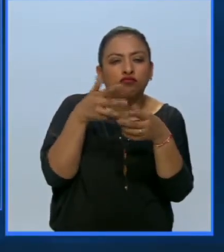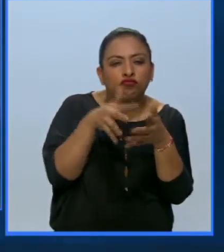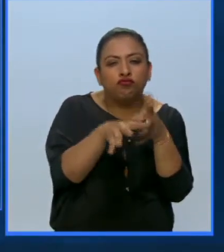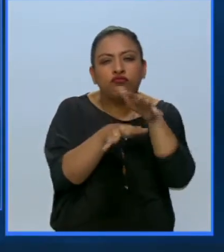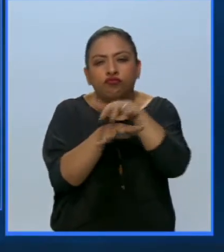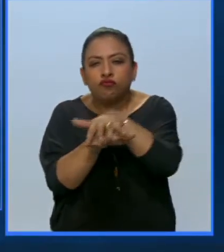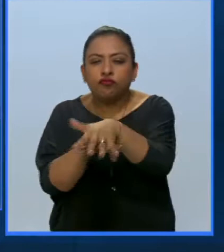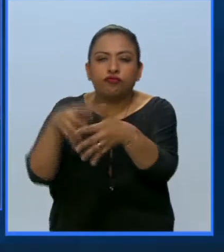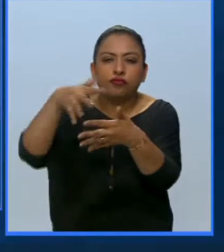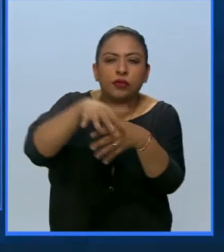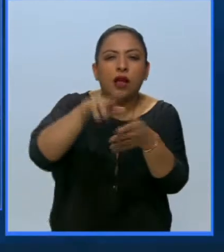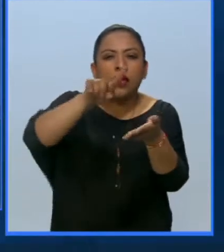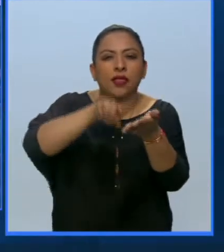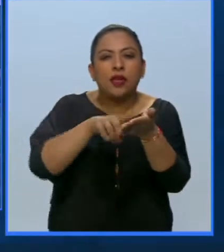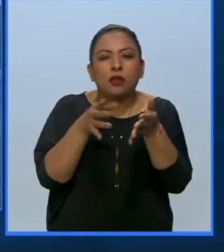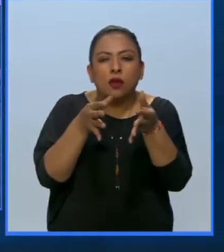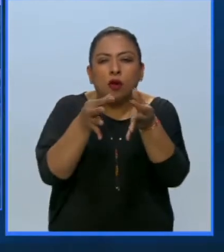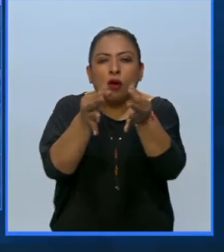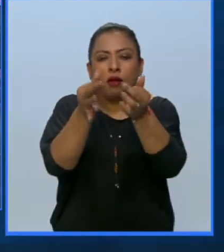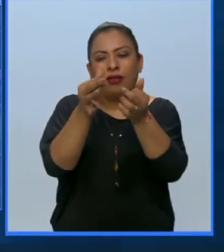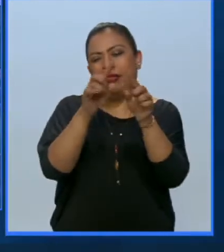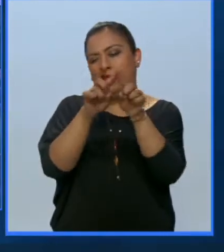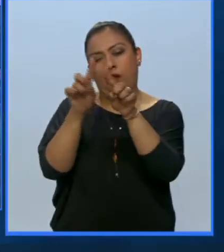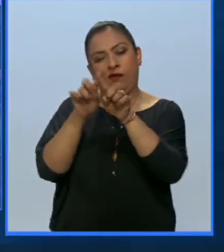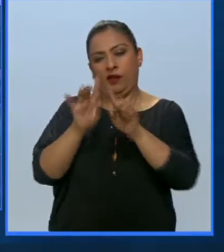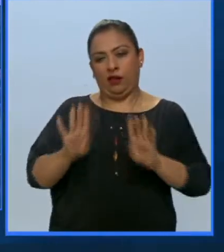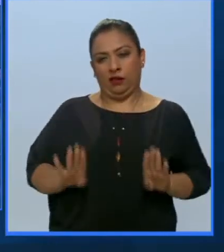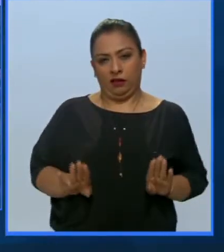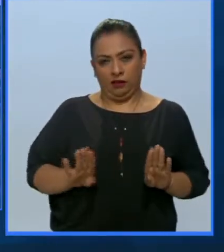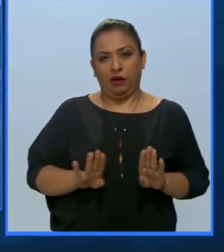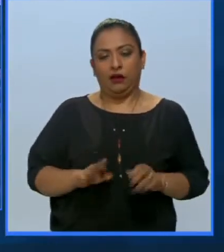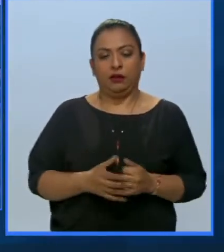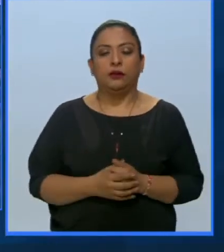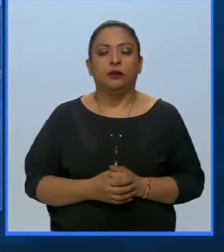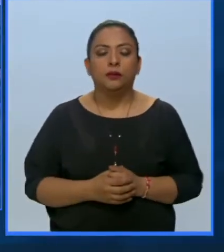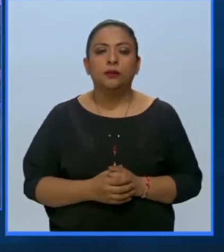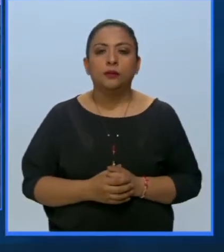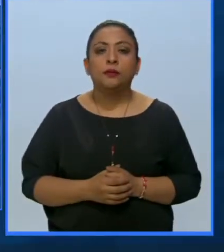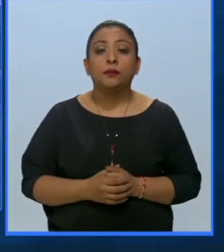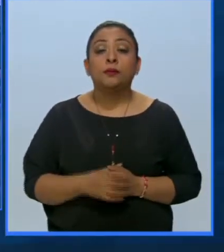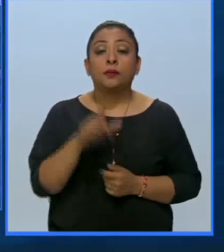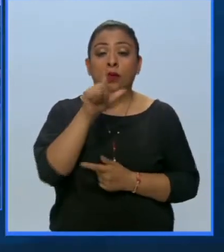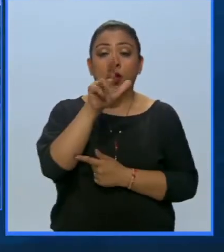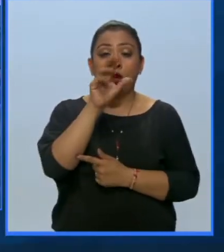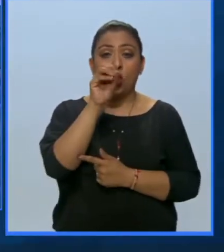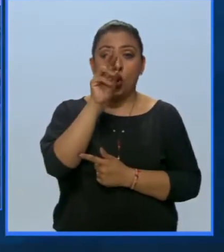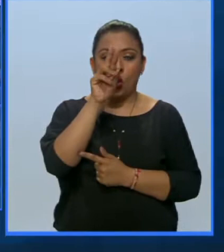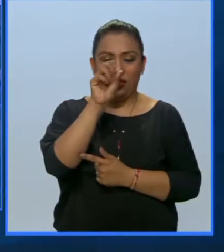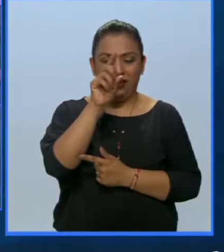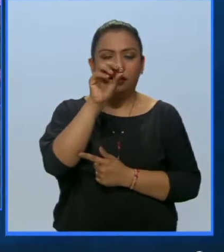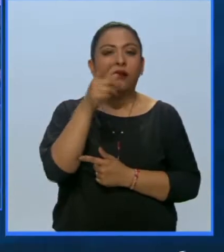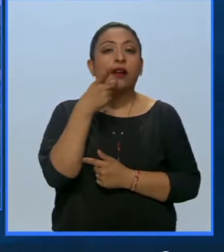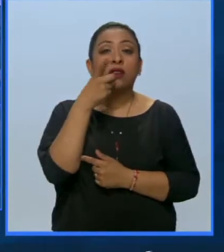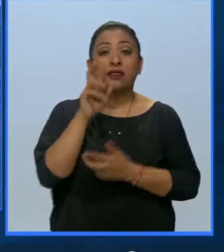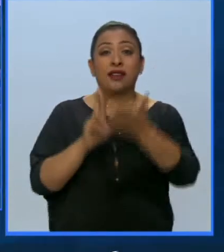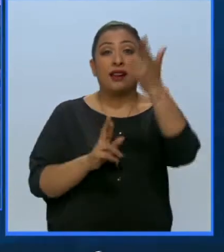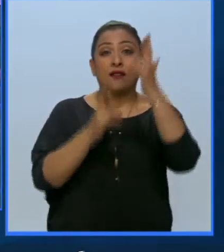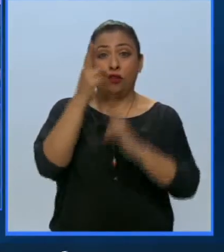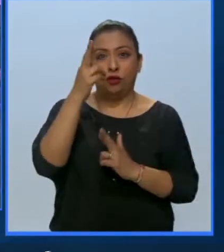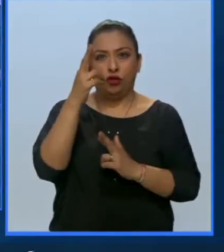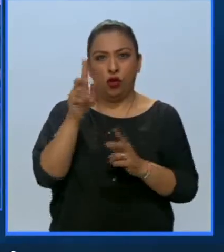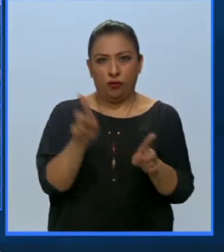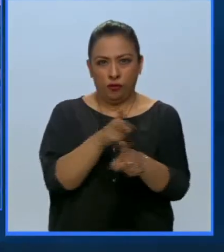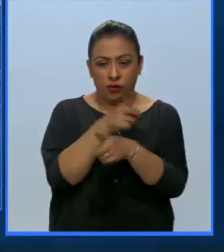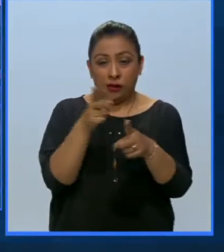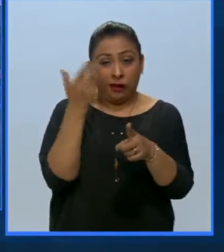dinámica en los matices, entre otras cosas más. Lourdes Rábago destaca la revolución musical que en su